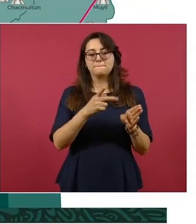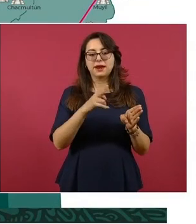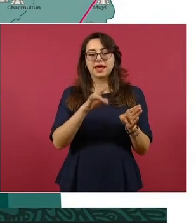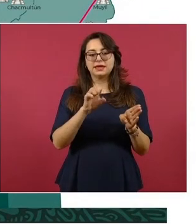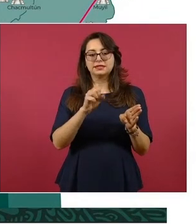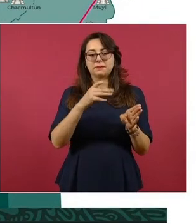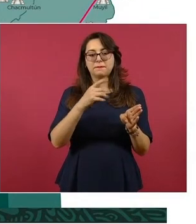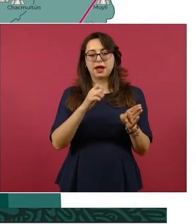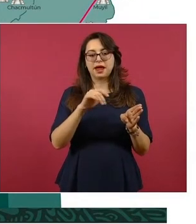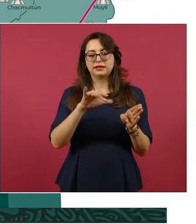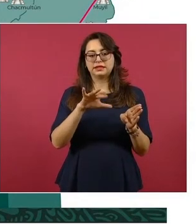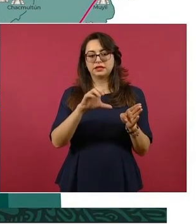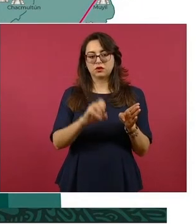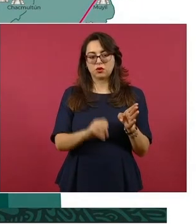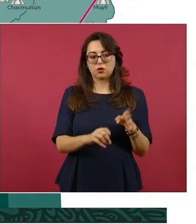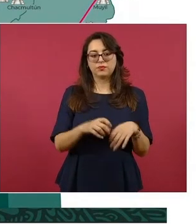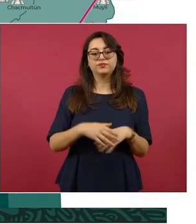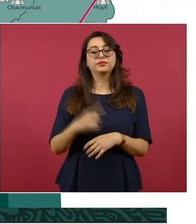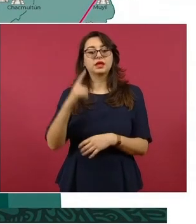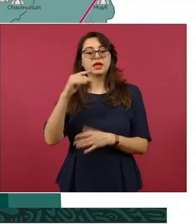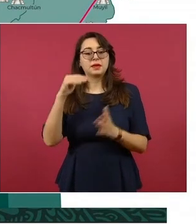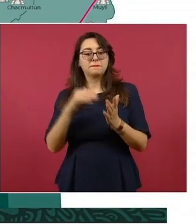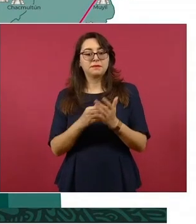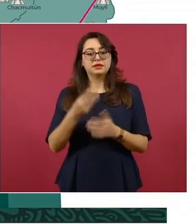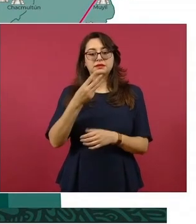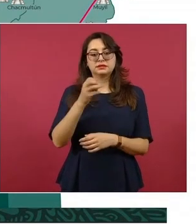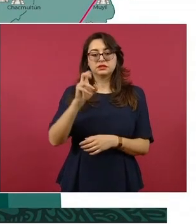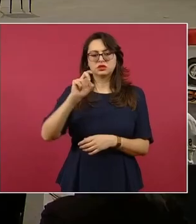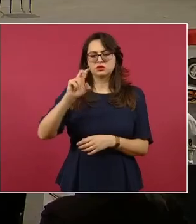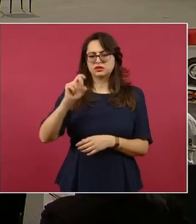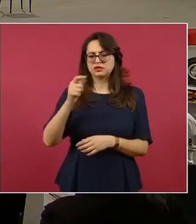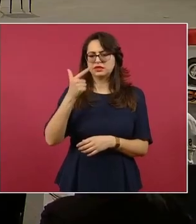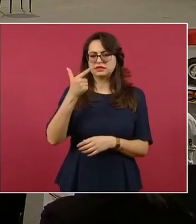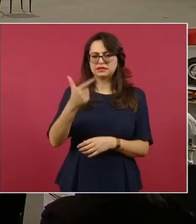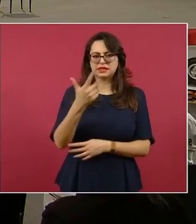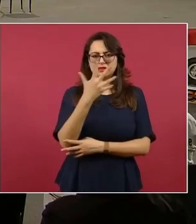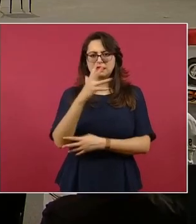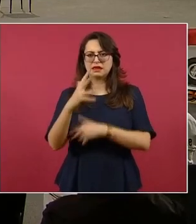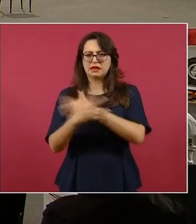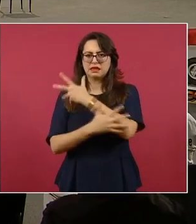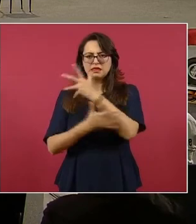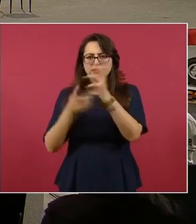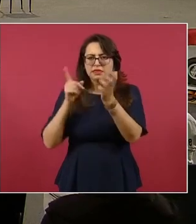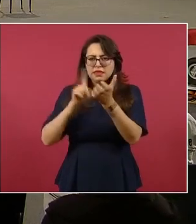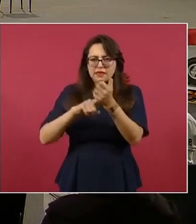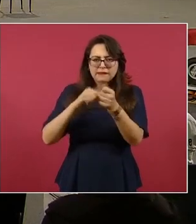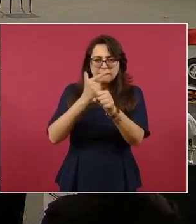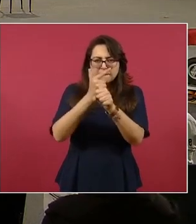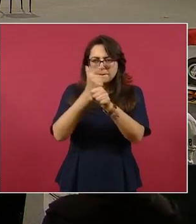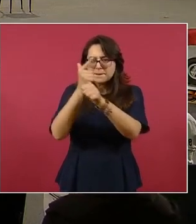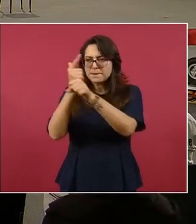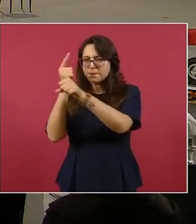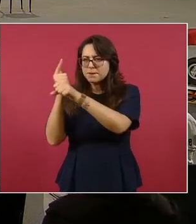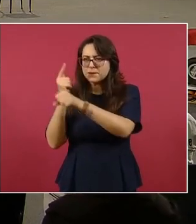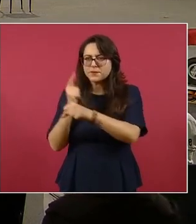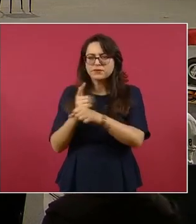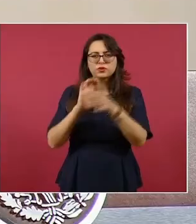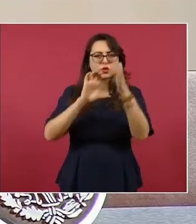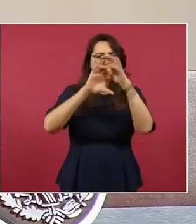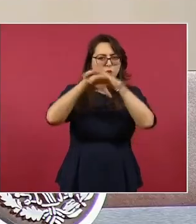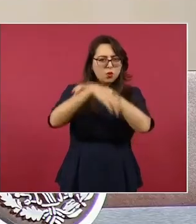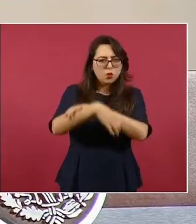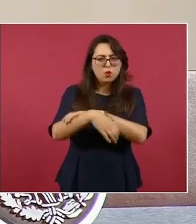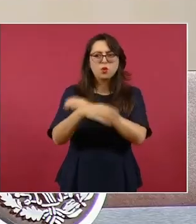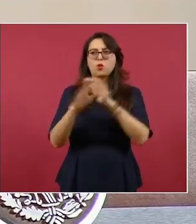rasgos naturales asociados a la presencia de grupos humanos, principalmente cuevas, cenotes,